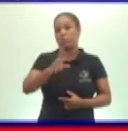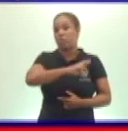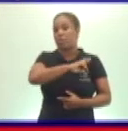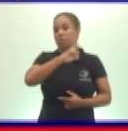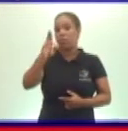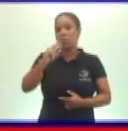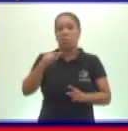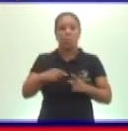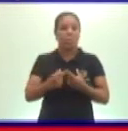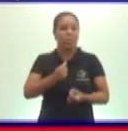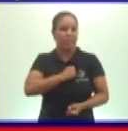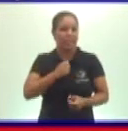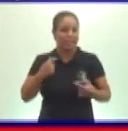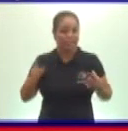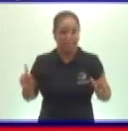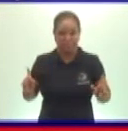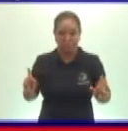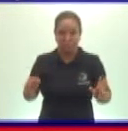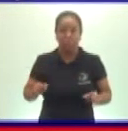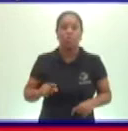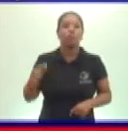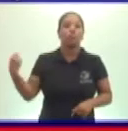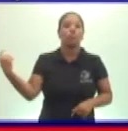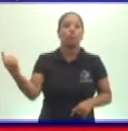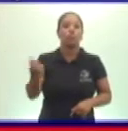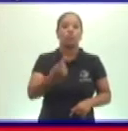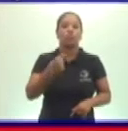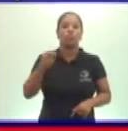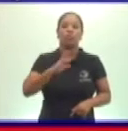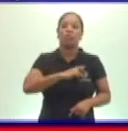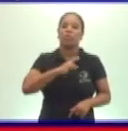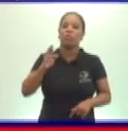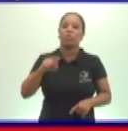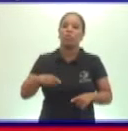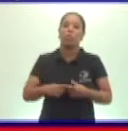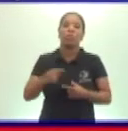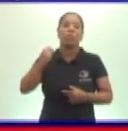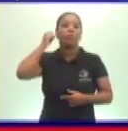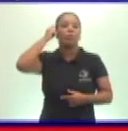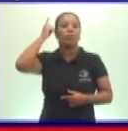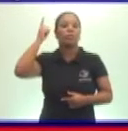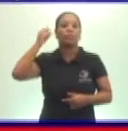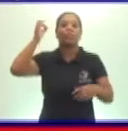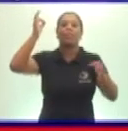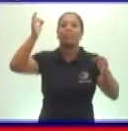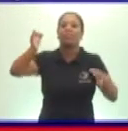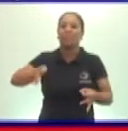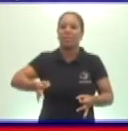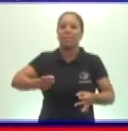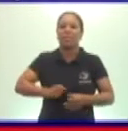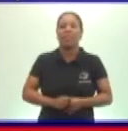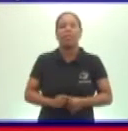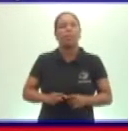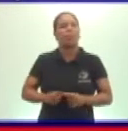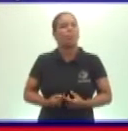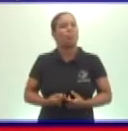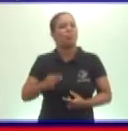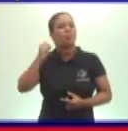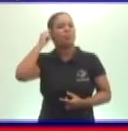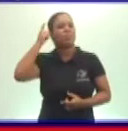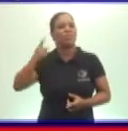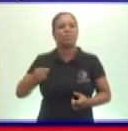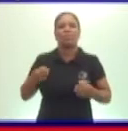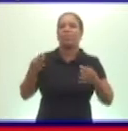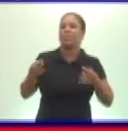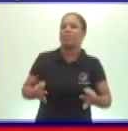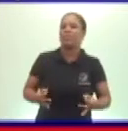porque queremos. Nosotros somos revolucionarios porque nuestra ideología es verdadera. ¿Y por qué nuestra ideología es verdadera?